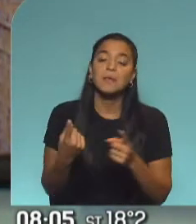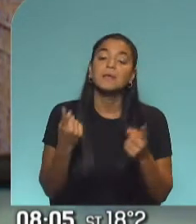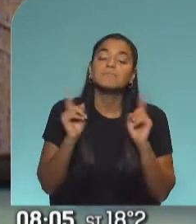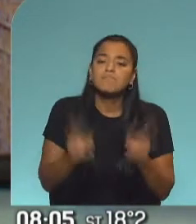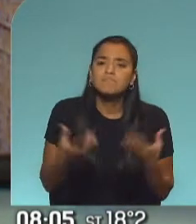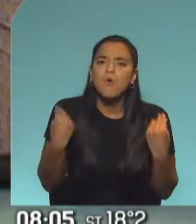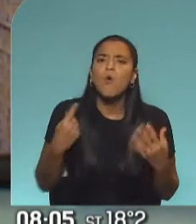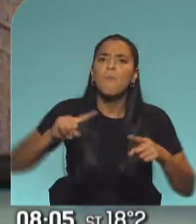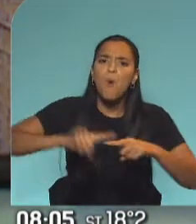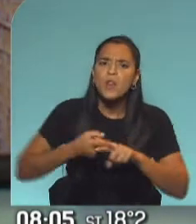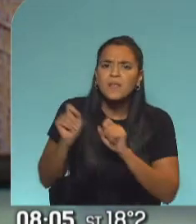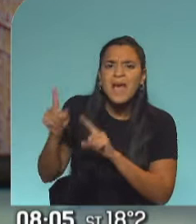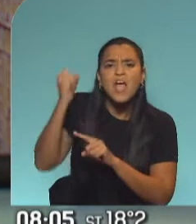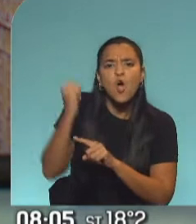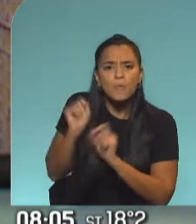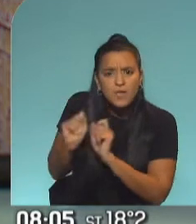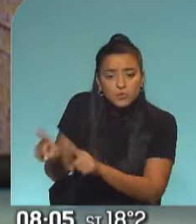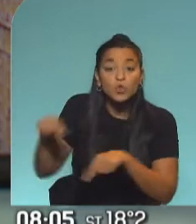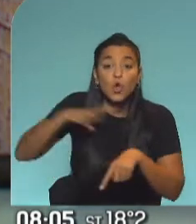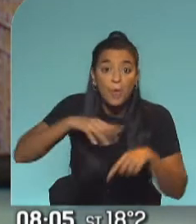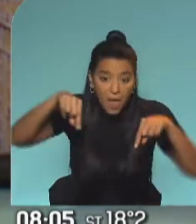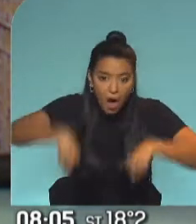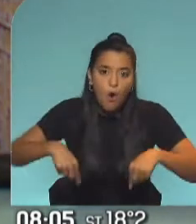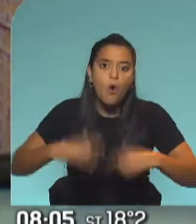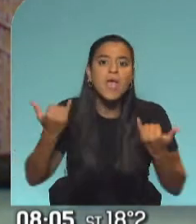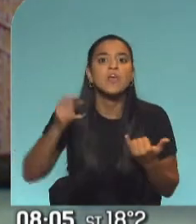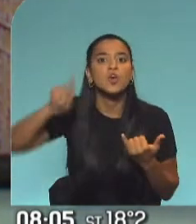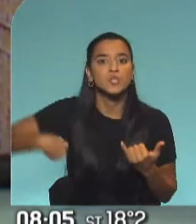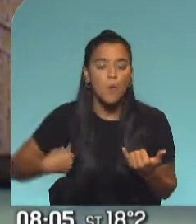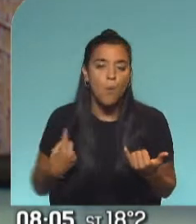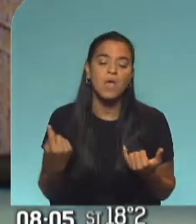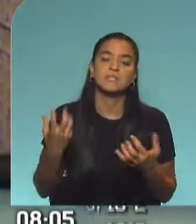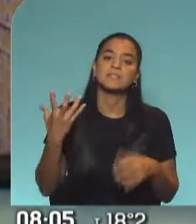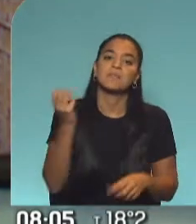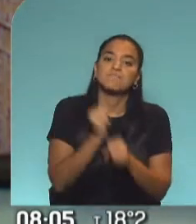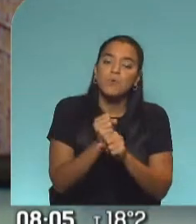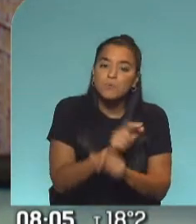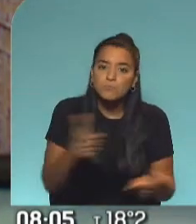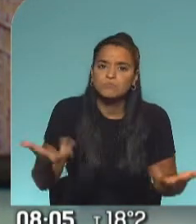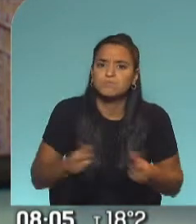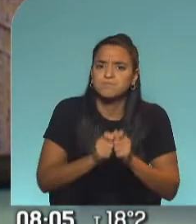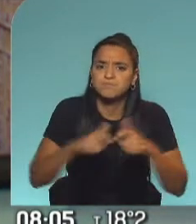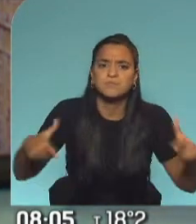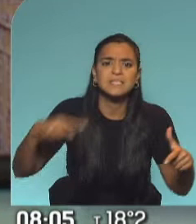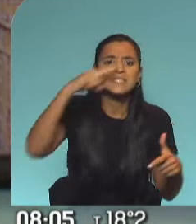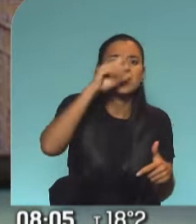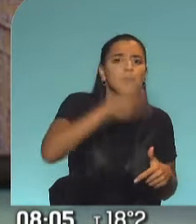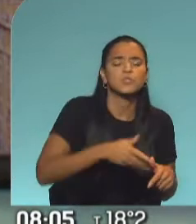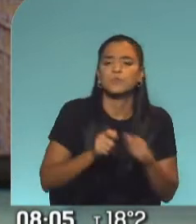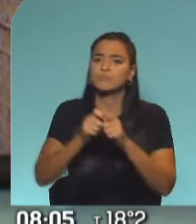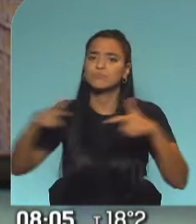secuelas de las políticas económicas que todavía hoy estamos atravesando. La desocupación que trepó algo así del 7%